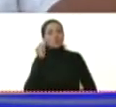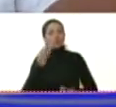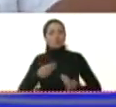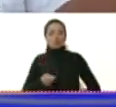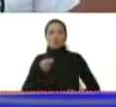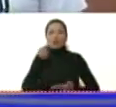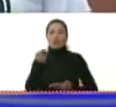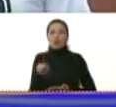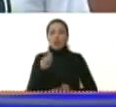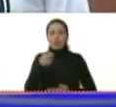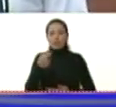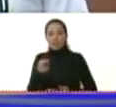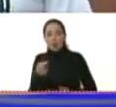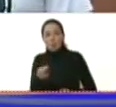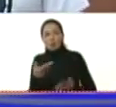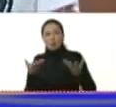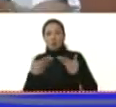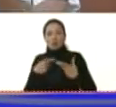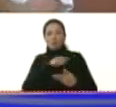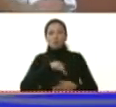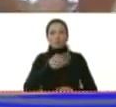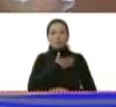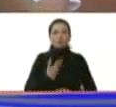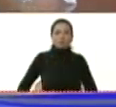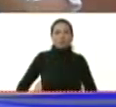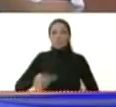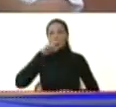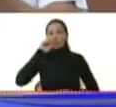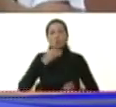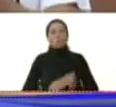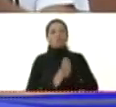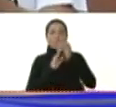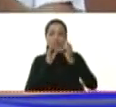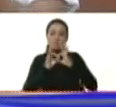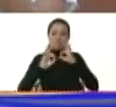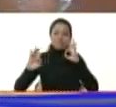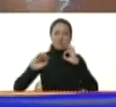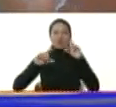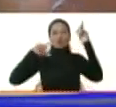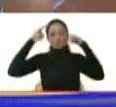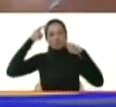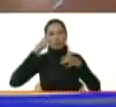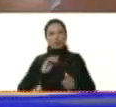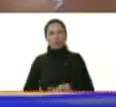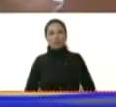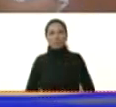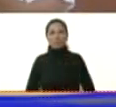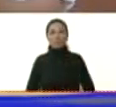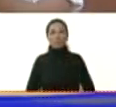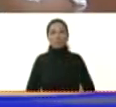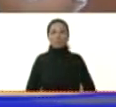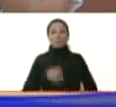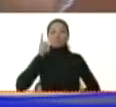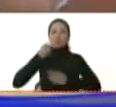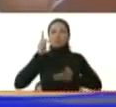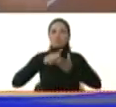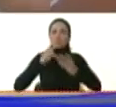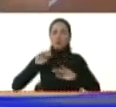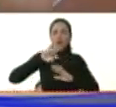voy a entregar la llave que nos manda nuestro presidente Maduro, nuestro comandante eterno Chávez, que debe estar en el